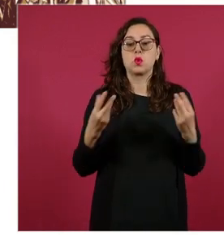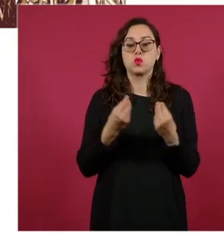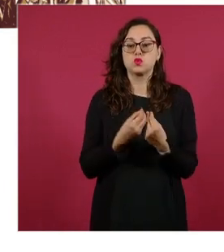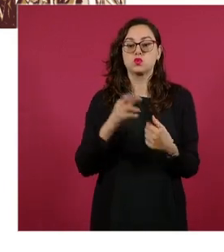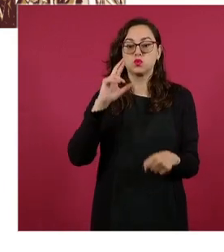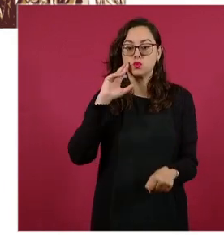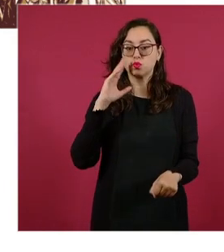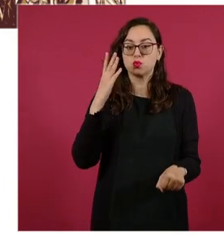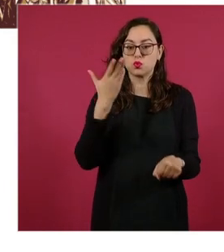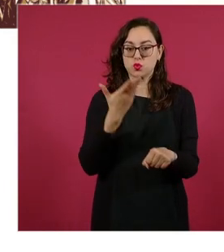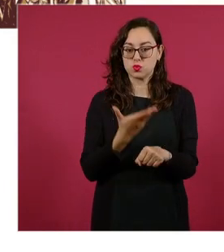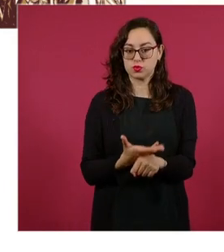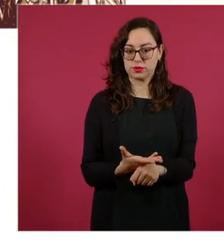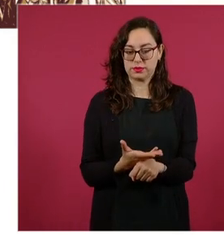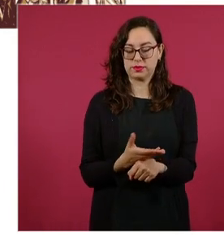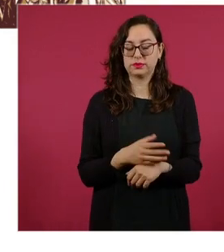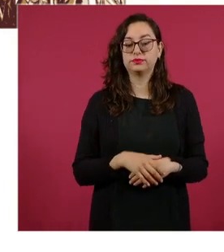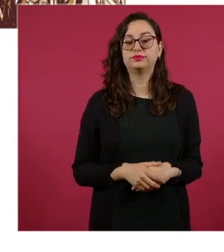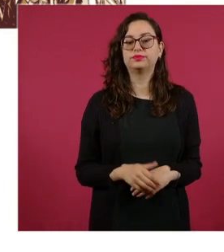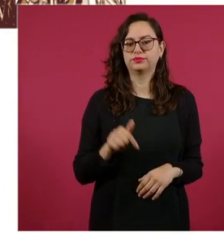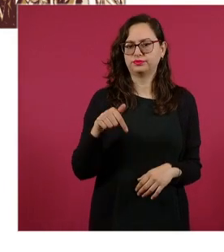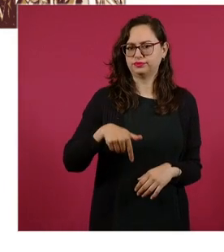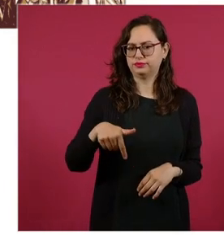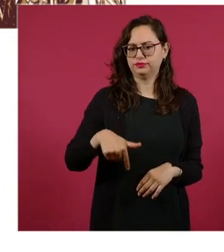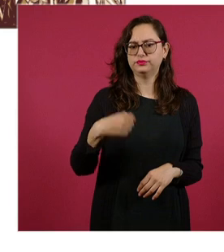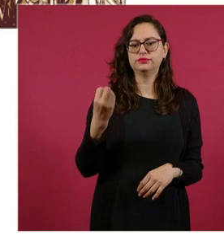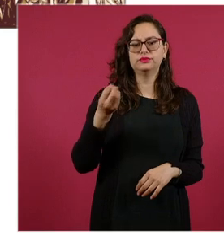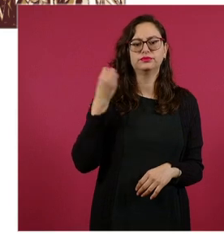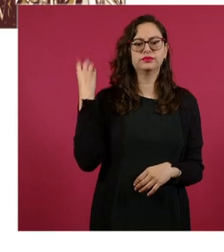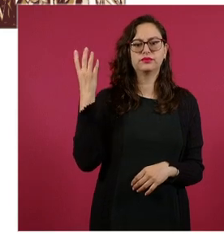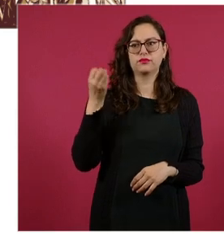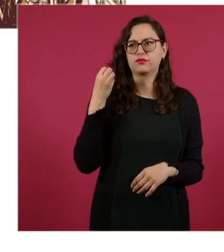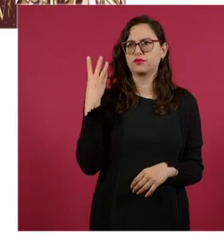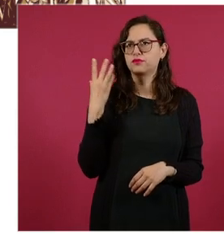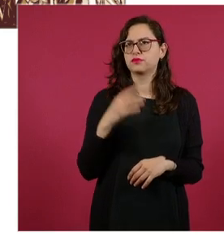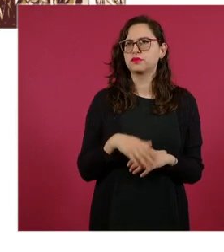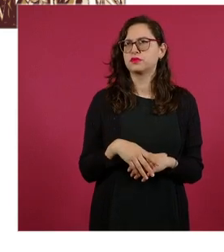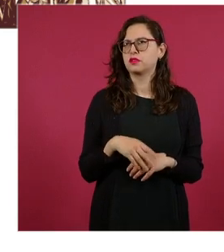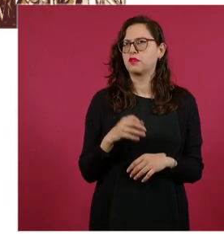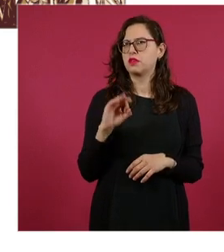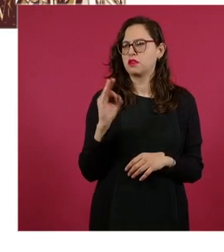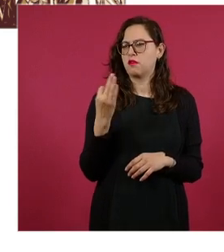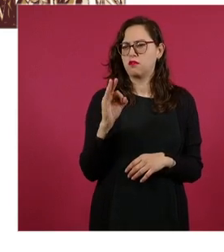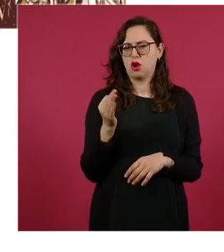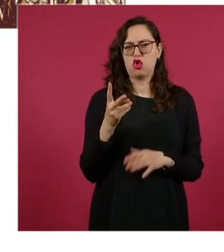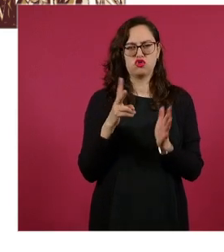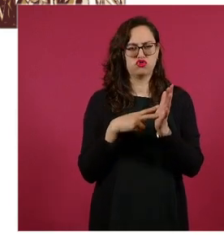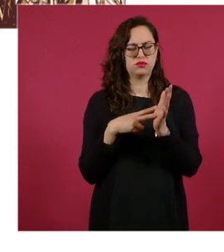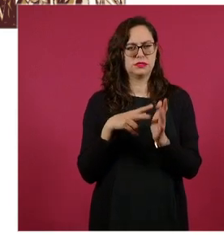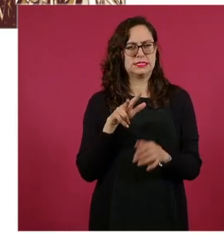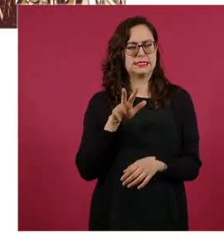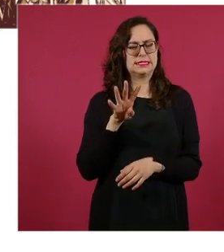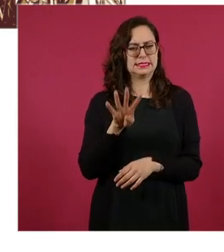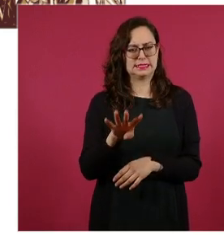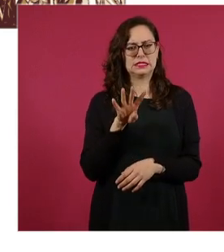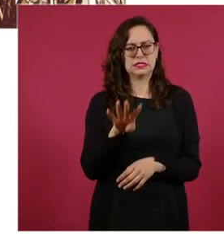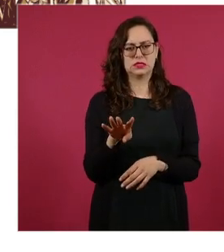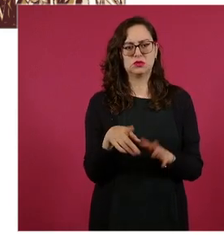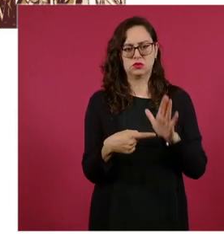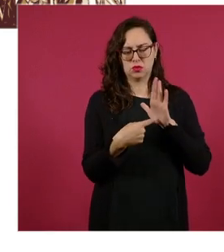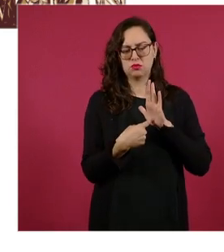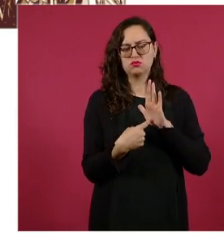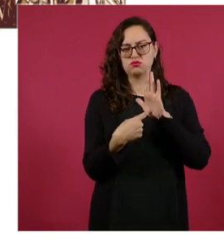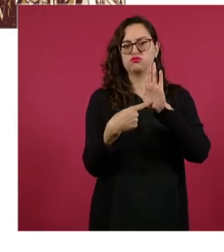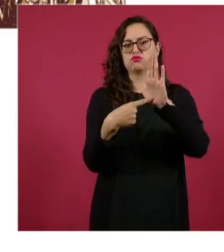presentamos por primera vez aquí en una conferencia en febrero de 2019. Ahí el presidente lo había puesto así,